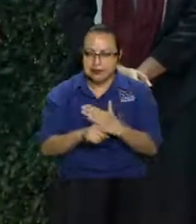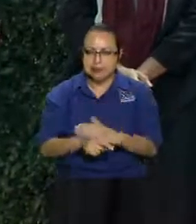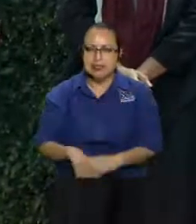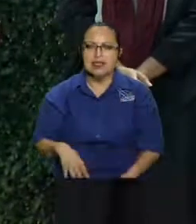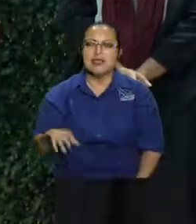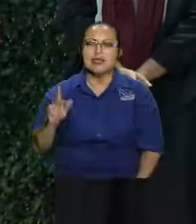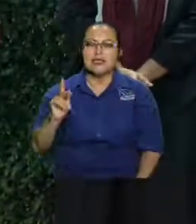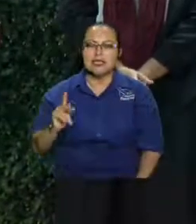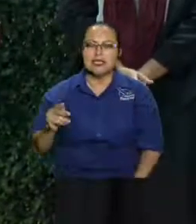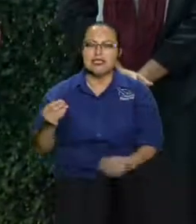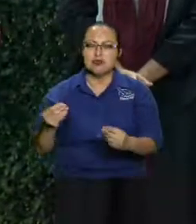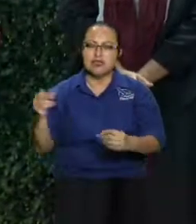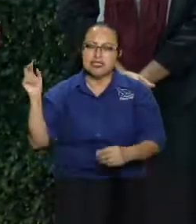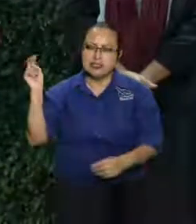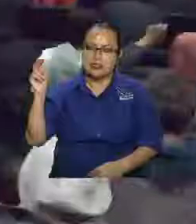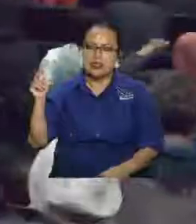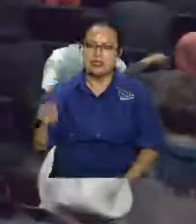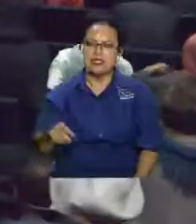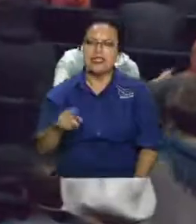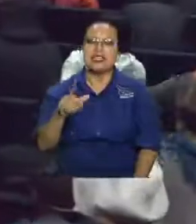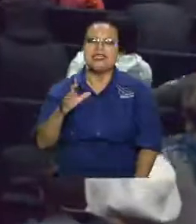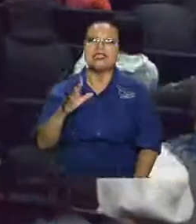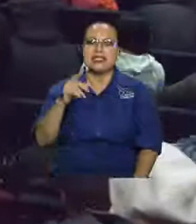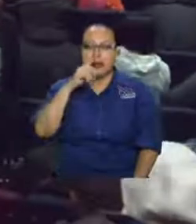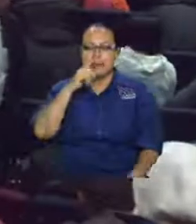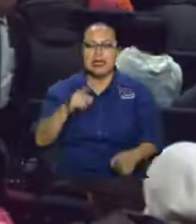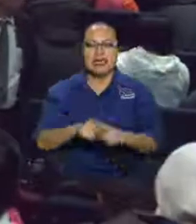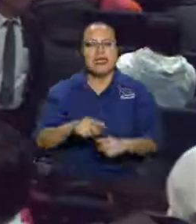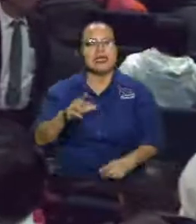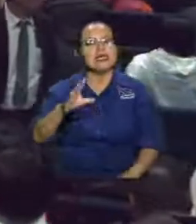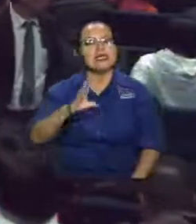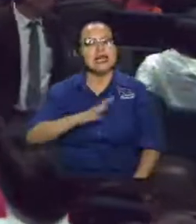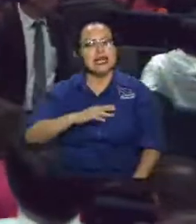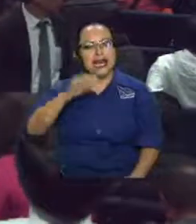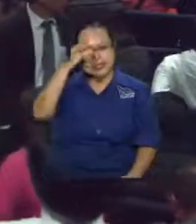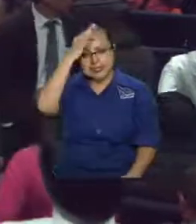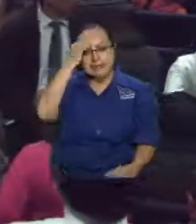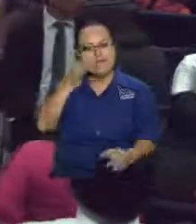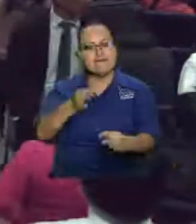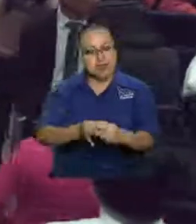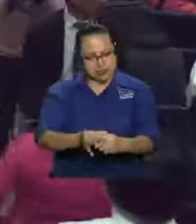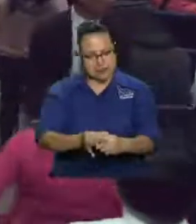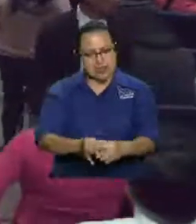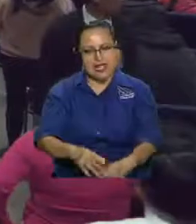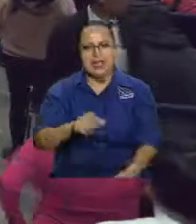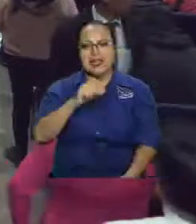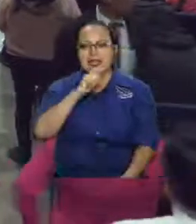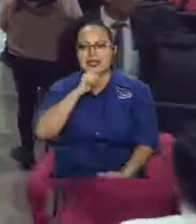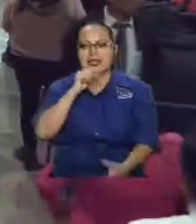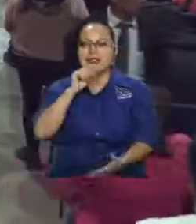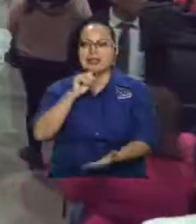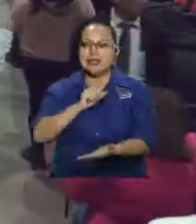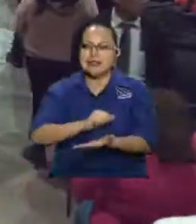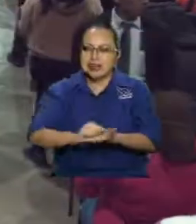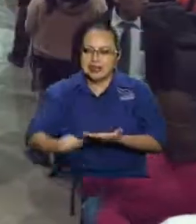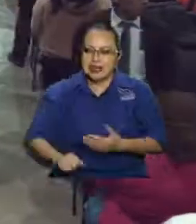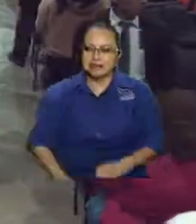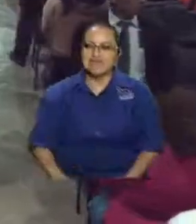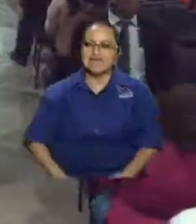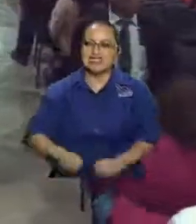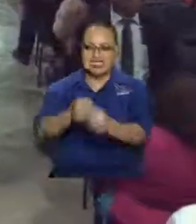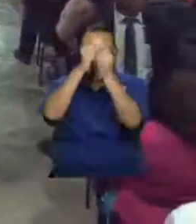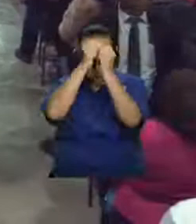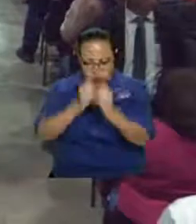La otra cuestión es que tengas fe en lo que hemos estado ministrando. La Santa Cena va a matar, va a aplastar